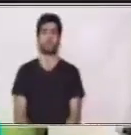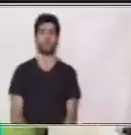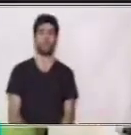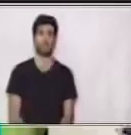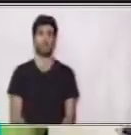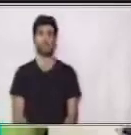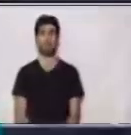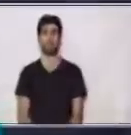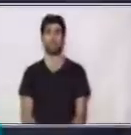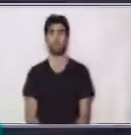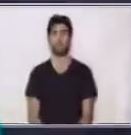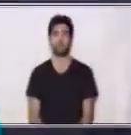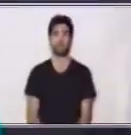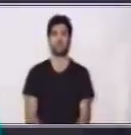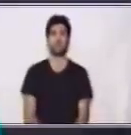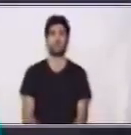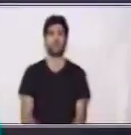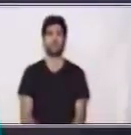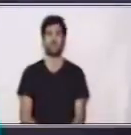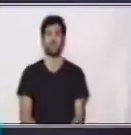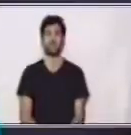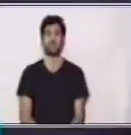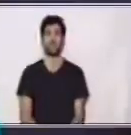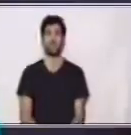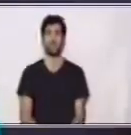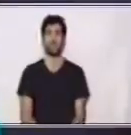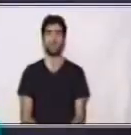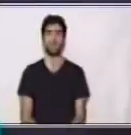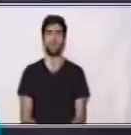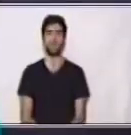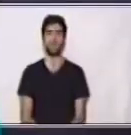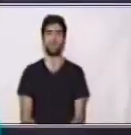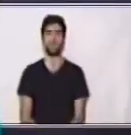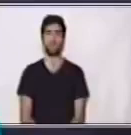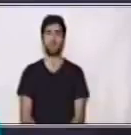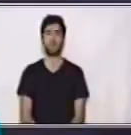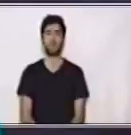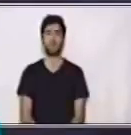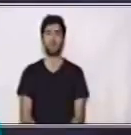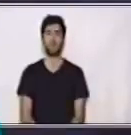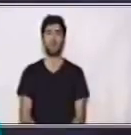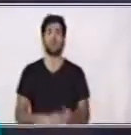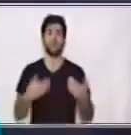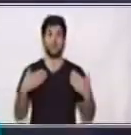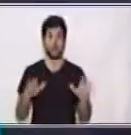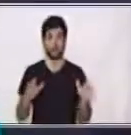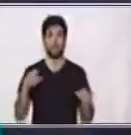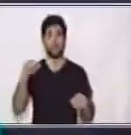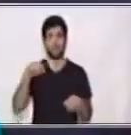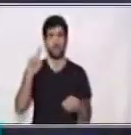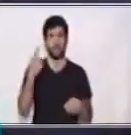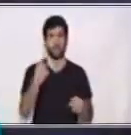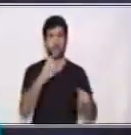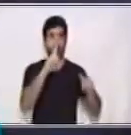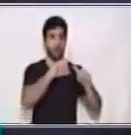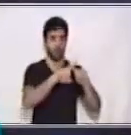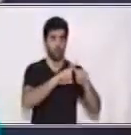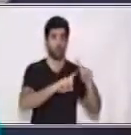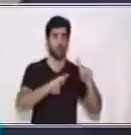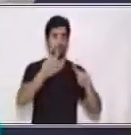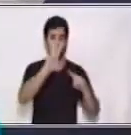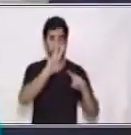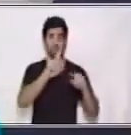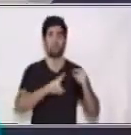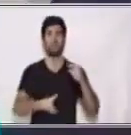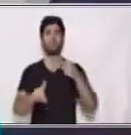X al cuadrado más dos veces el primero por el